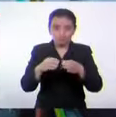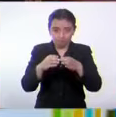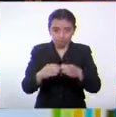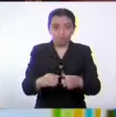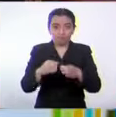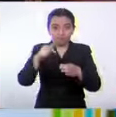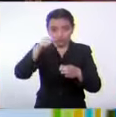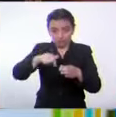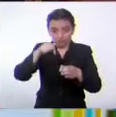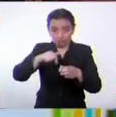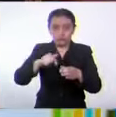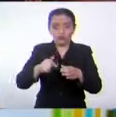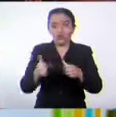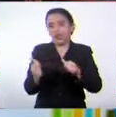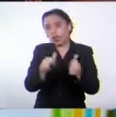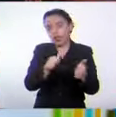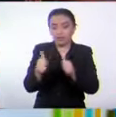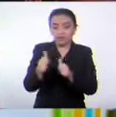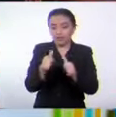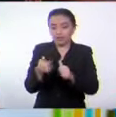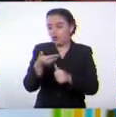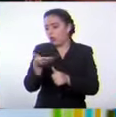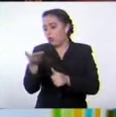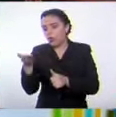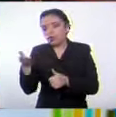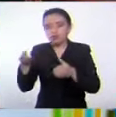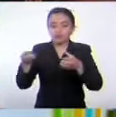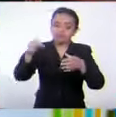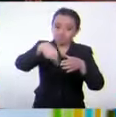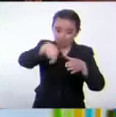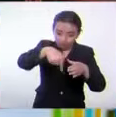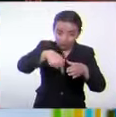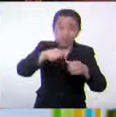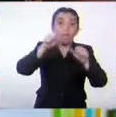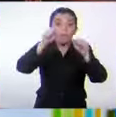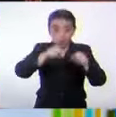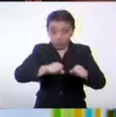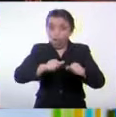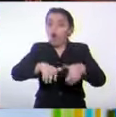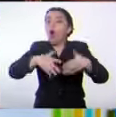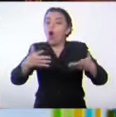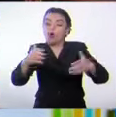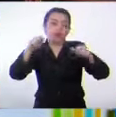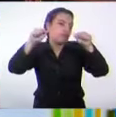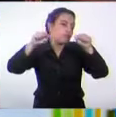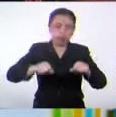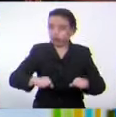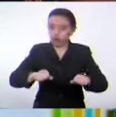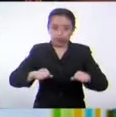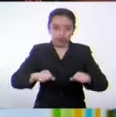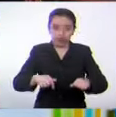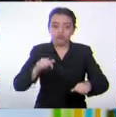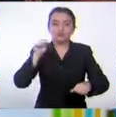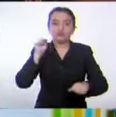sustancias. Estas investigaciones también han permitido establecer las unidades para expresar la concentración de las